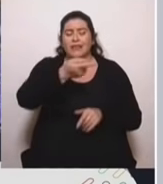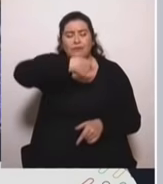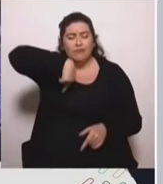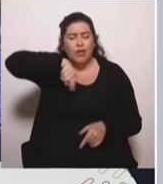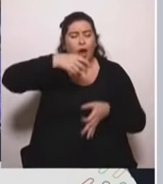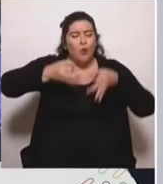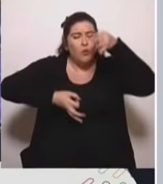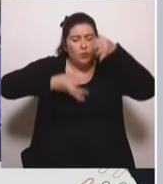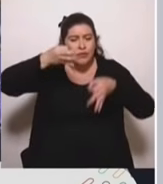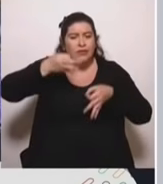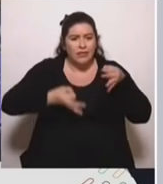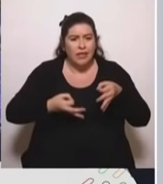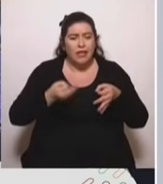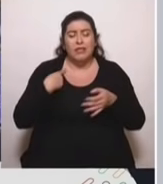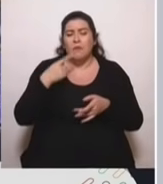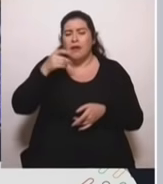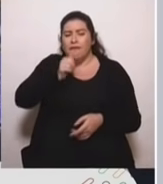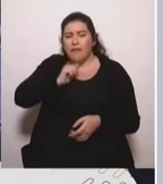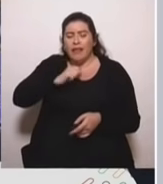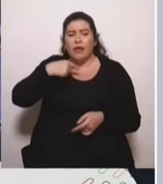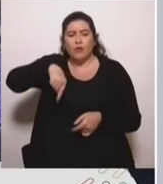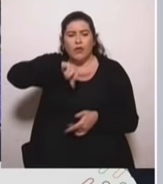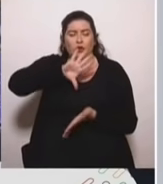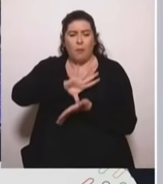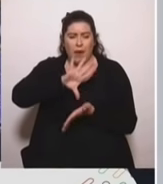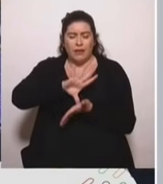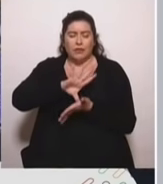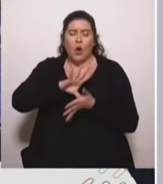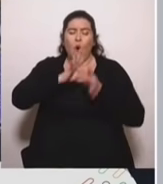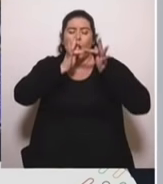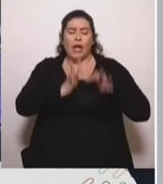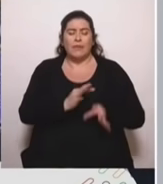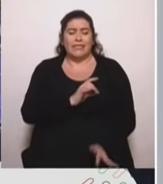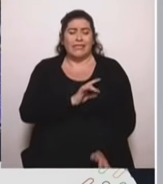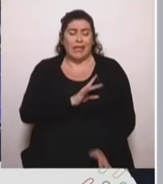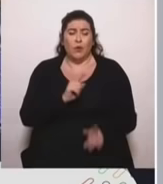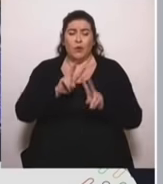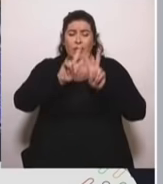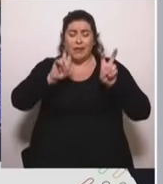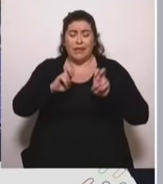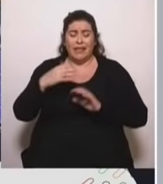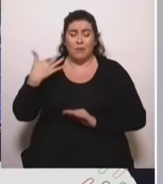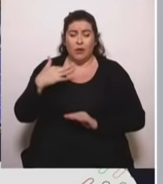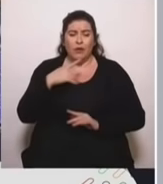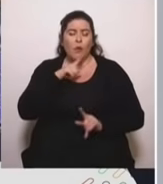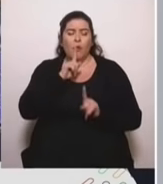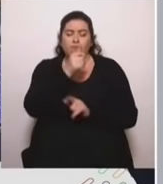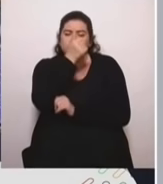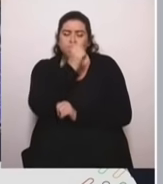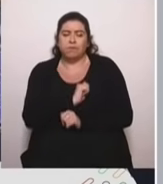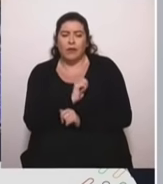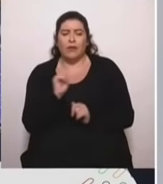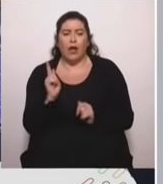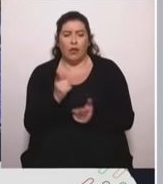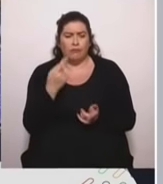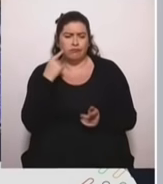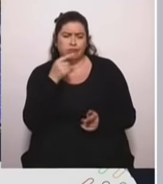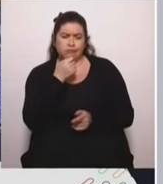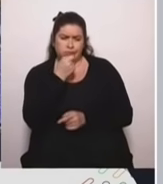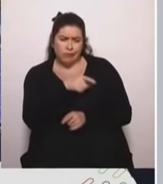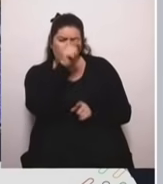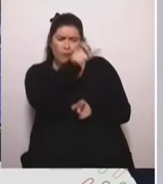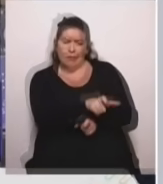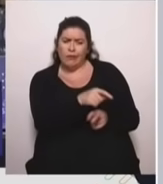respecto? Sí, yo creo que siempre, Pati, en la perspectiva de hacer un análisis lo más objetivo